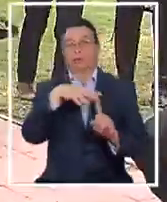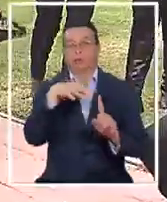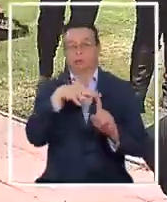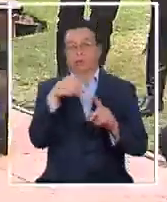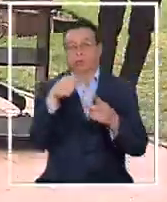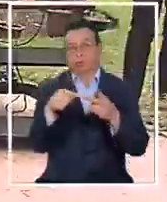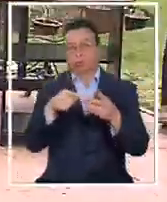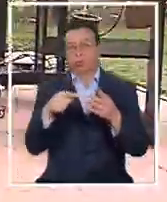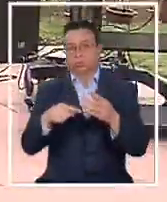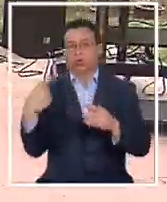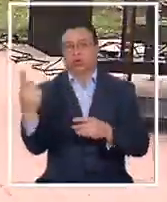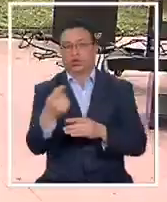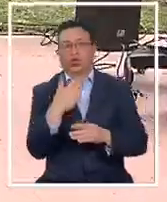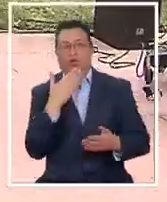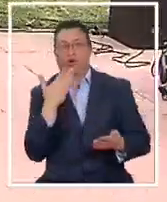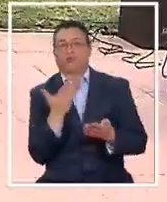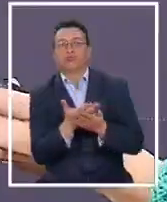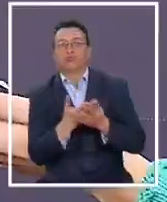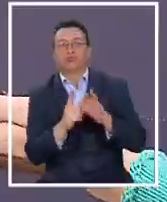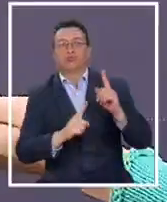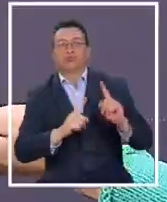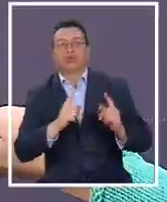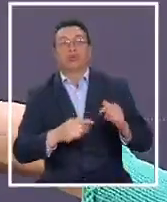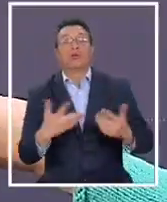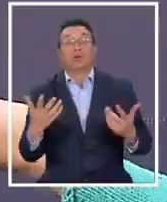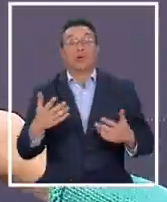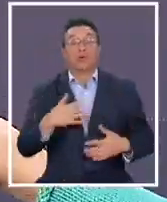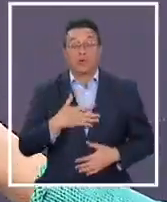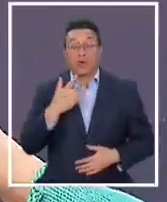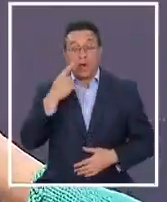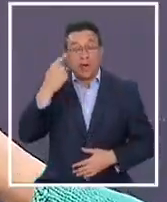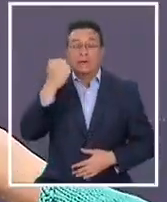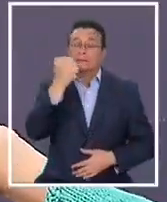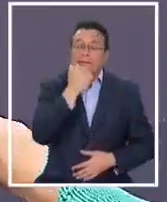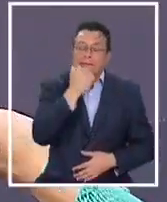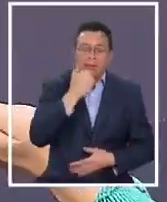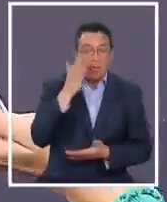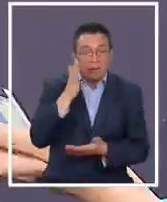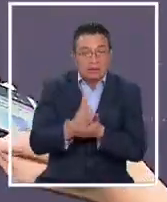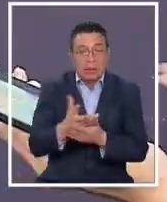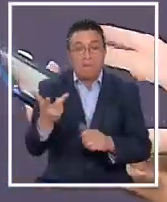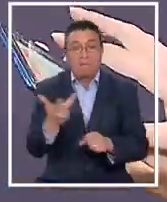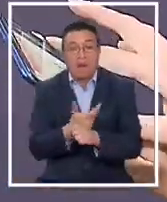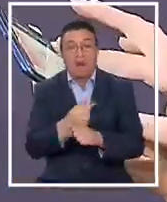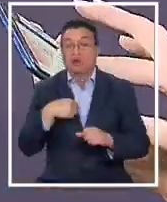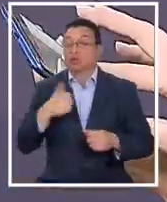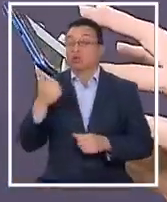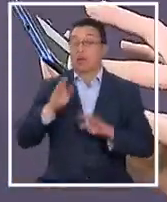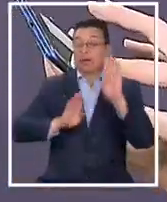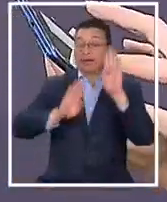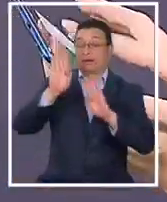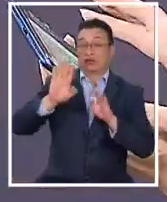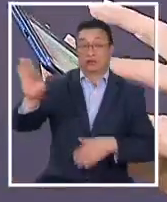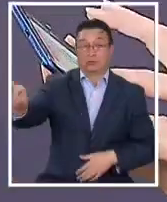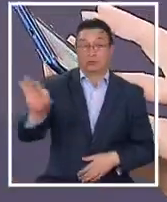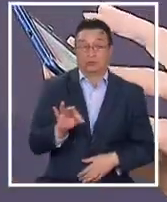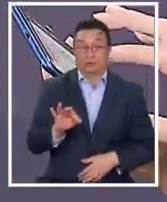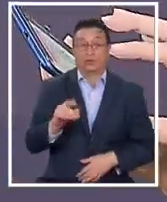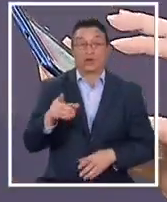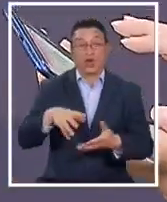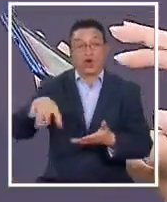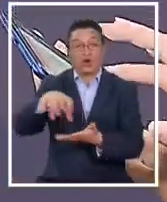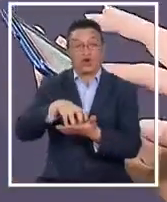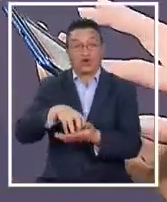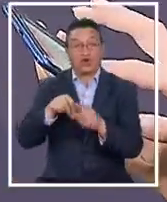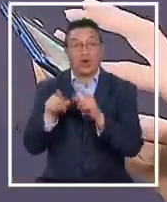por el resto de los postulantes oficialistas. Cuando uno toma una mala decisión de hacer una pauta con un candidato presidencial en una